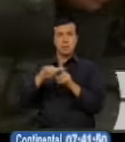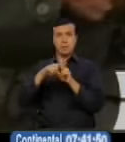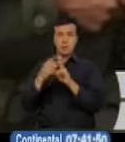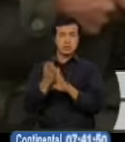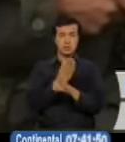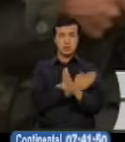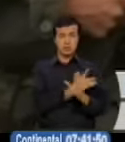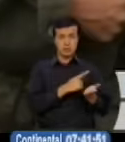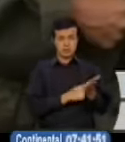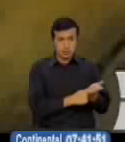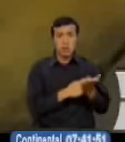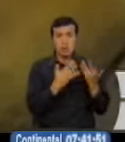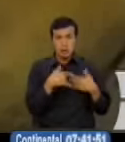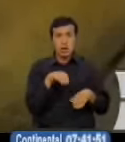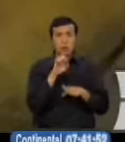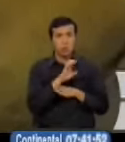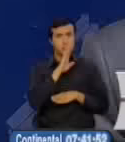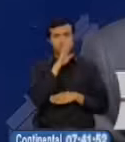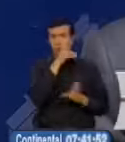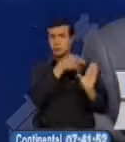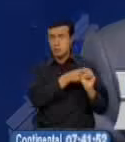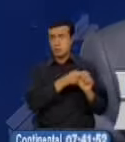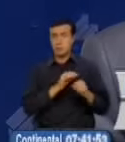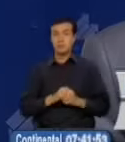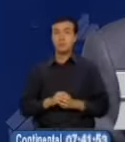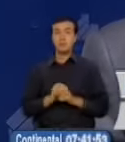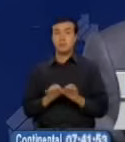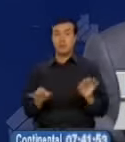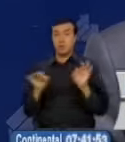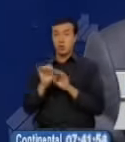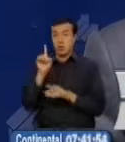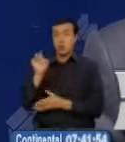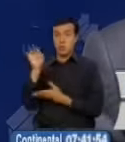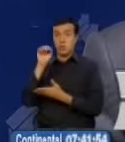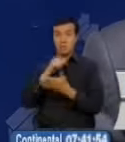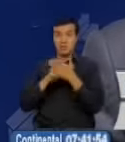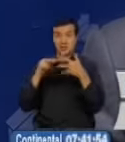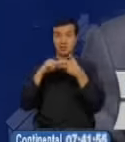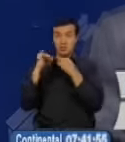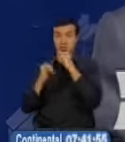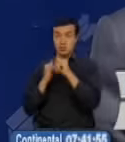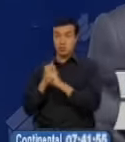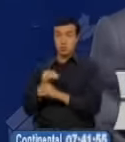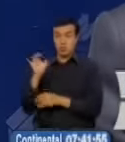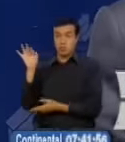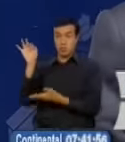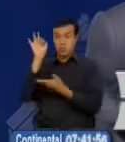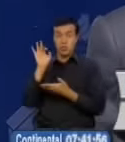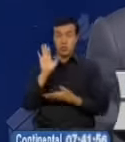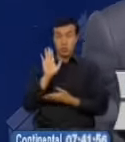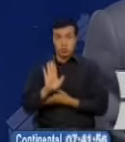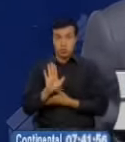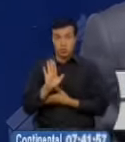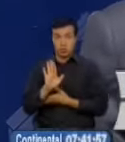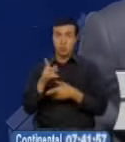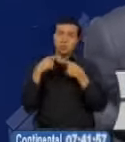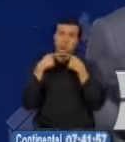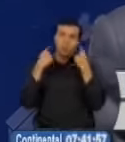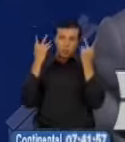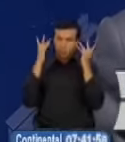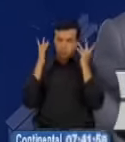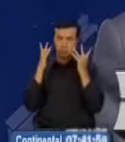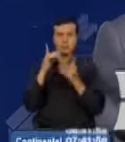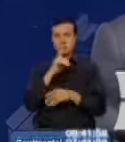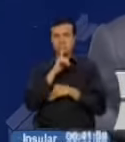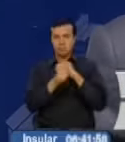inicio de las negociaciones estuvo presente. Muy importante, un representante de la Cancillería nuestra en un ámbito no público, digamos, de